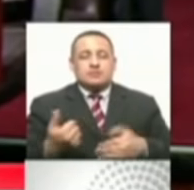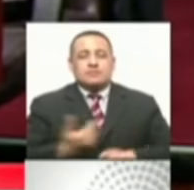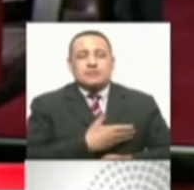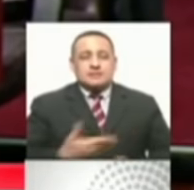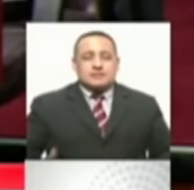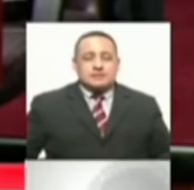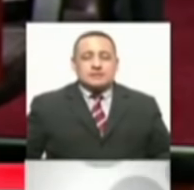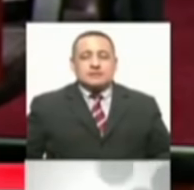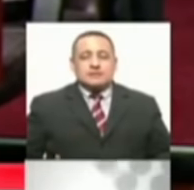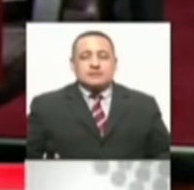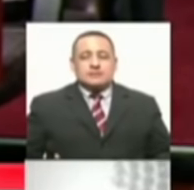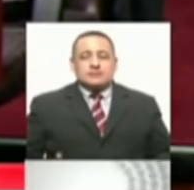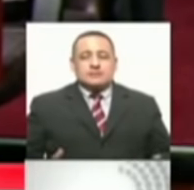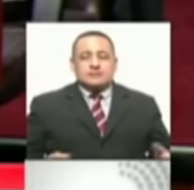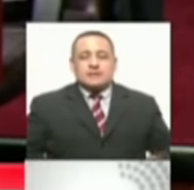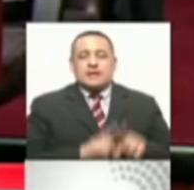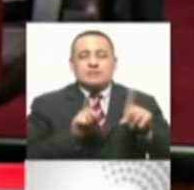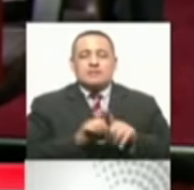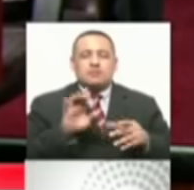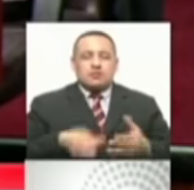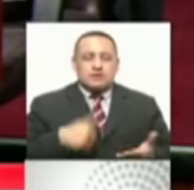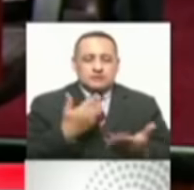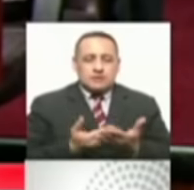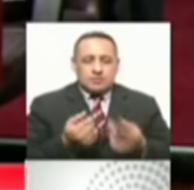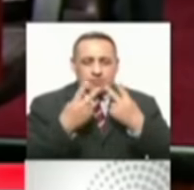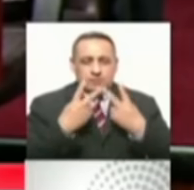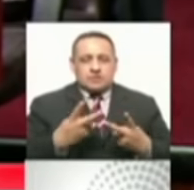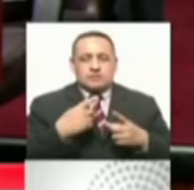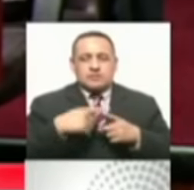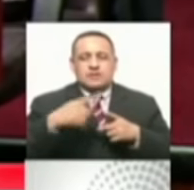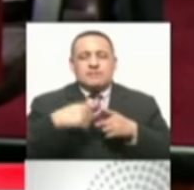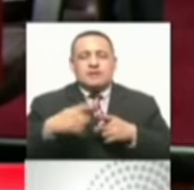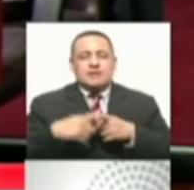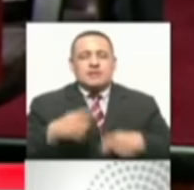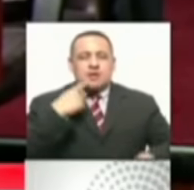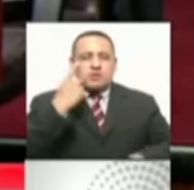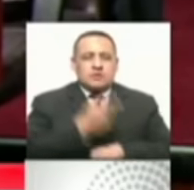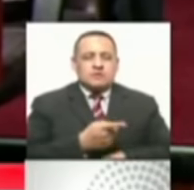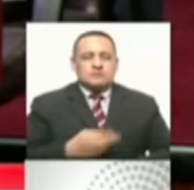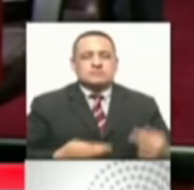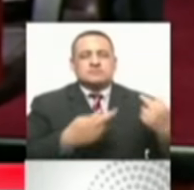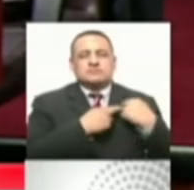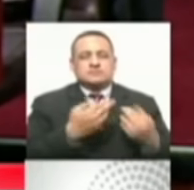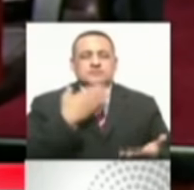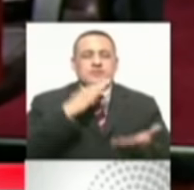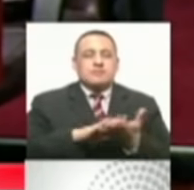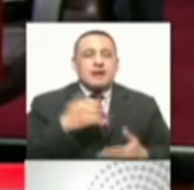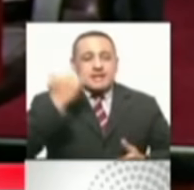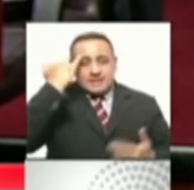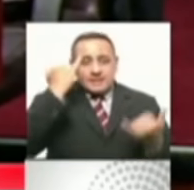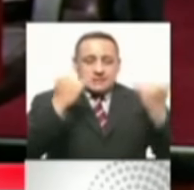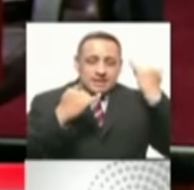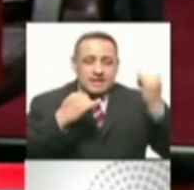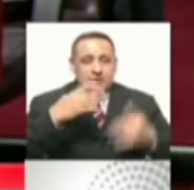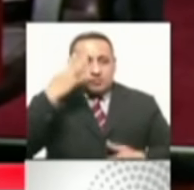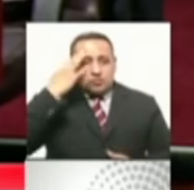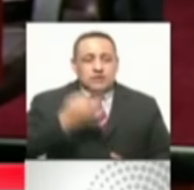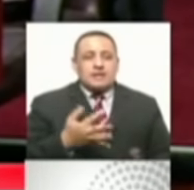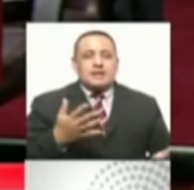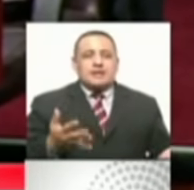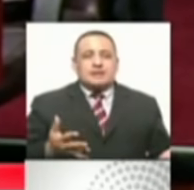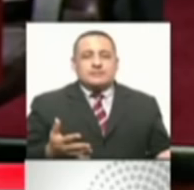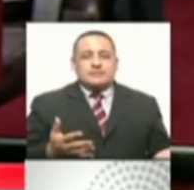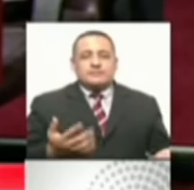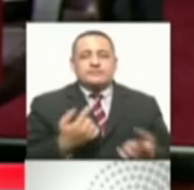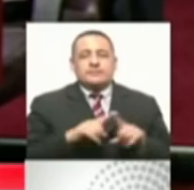con lo requerido. ¿Por qué? Pero creo que... ¿Por qué no cumpliría? Como disculpe. Bien, como tú muy bien lo has señalado, está firmado no por más